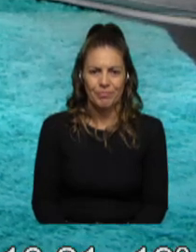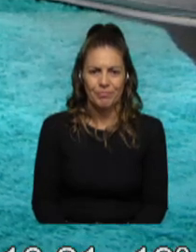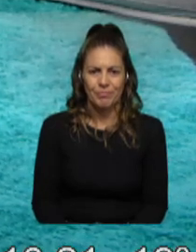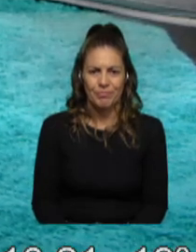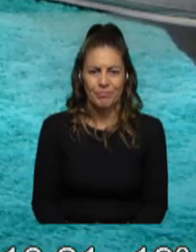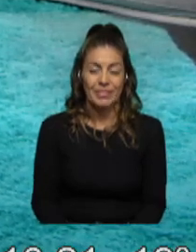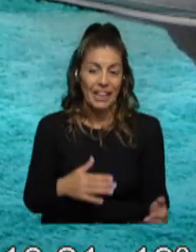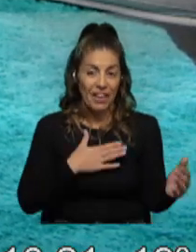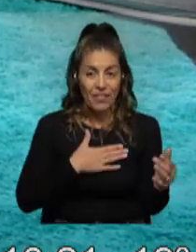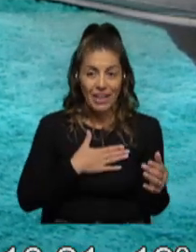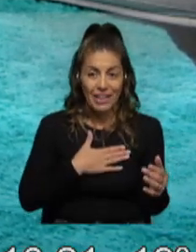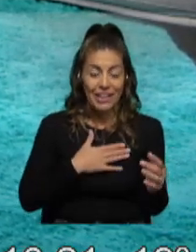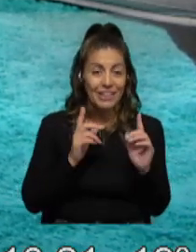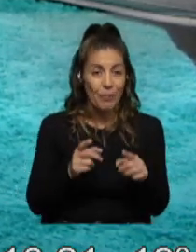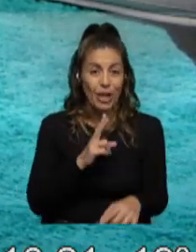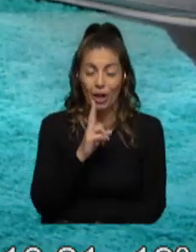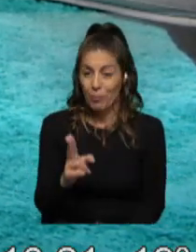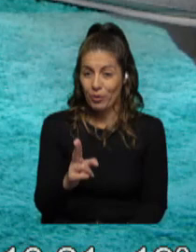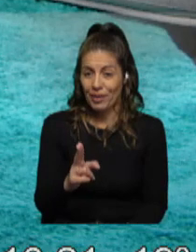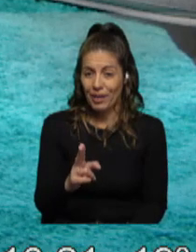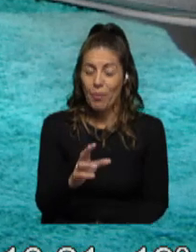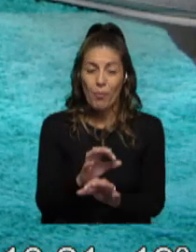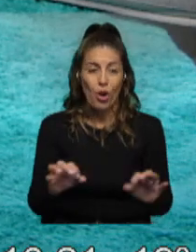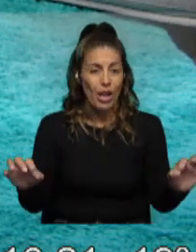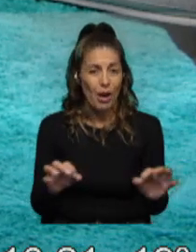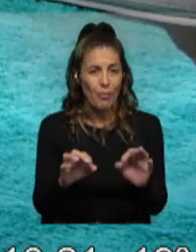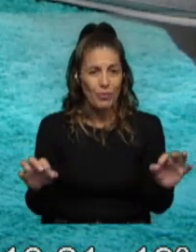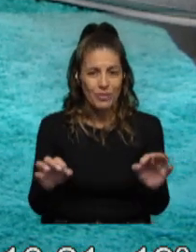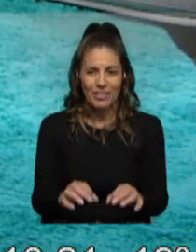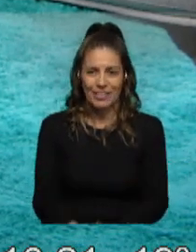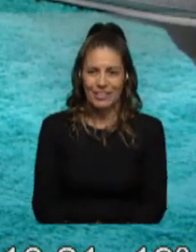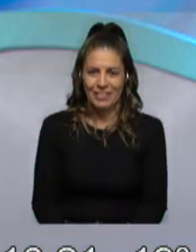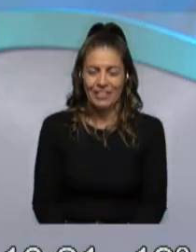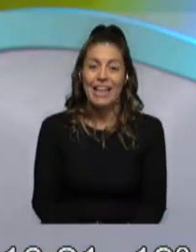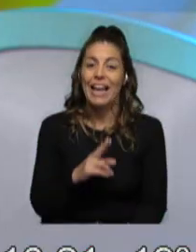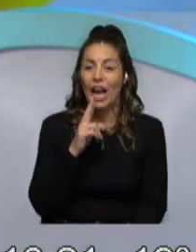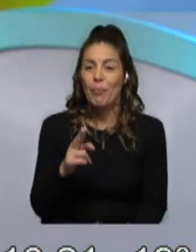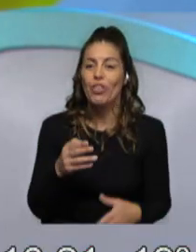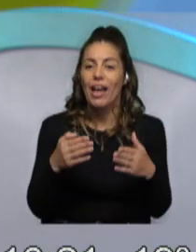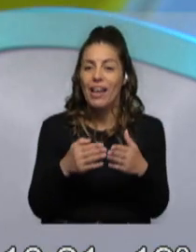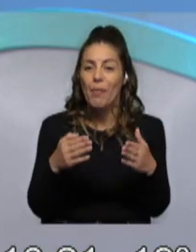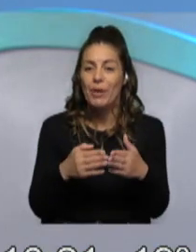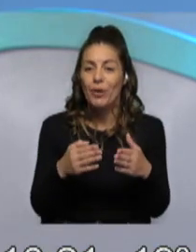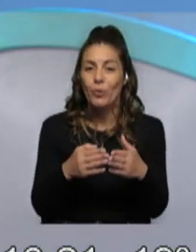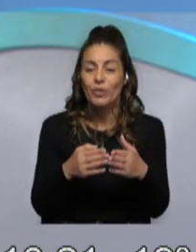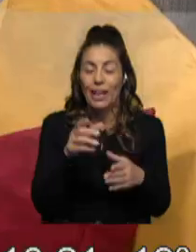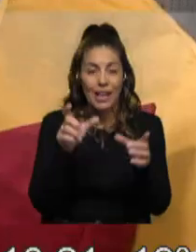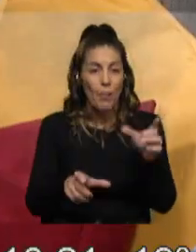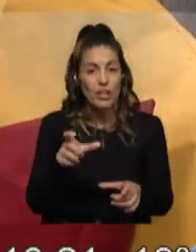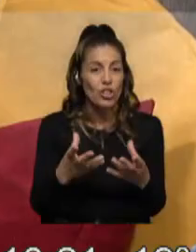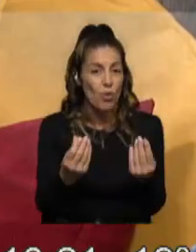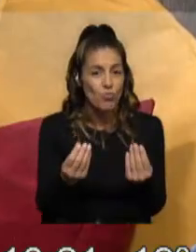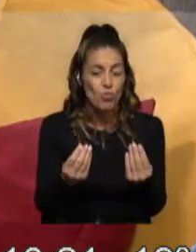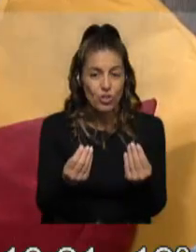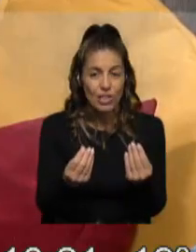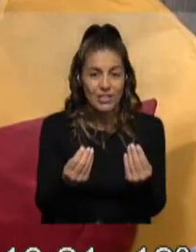que contesta... ¿Cómo es eso? ¿Qué? Ruso Zubliski, que conteste las preguntas que tiene nuestra audiencia, que son muchas,